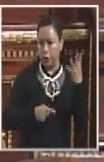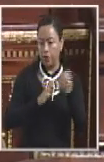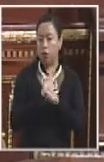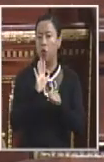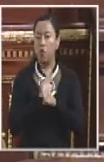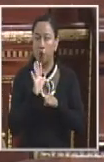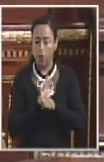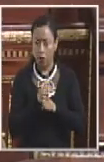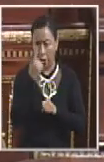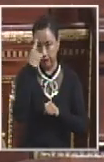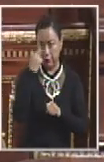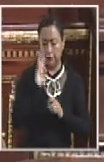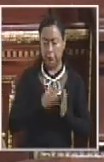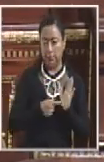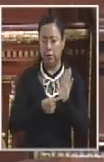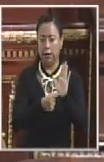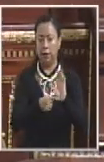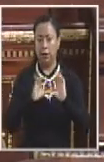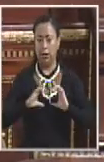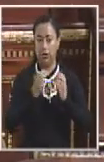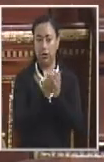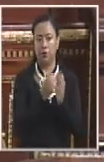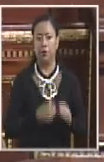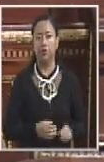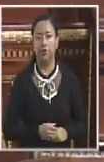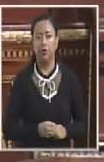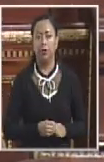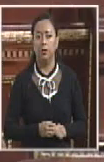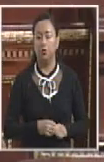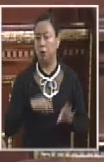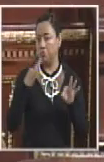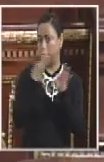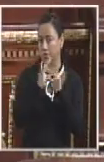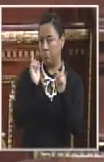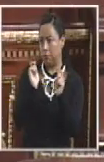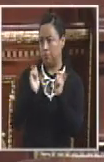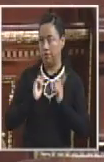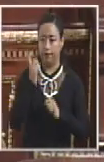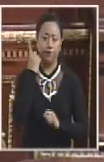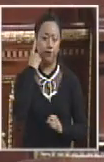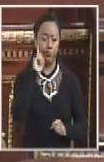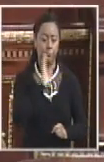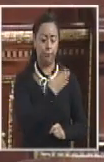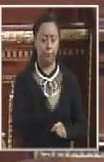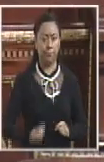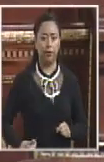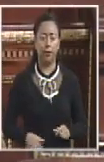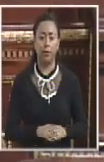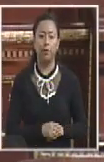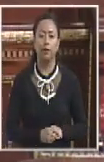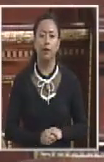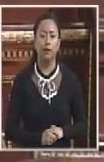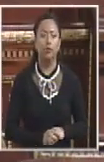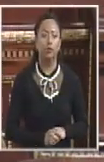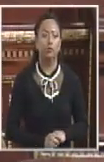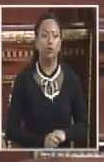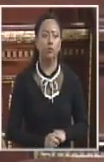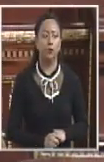cuestiones con que se dé cuenta al Congreso. Cumplida su instrucción, diputada Presidenta.